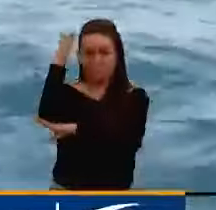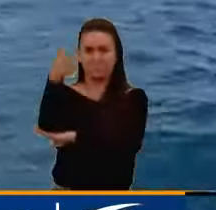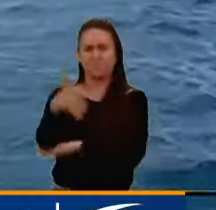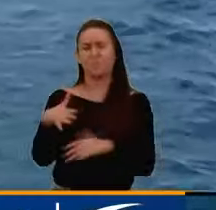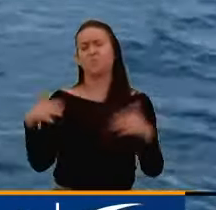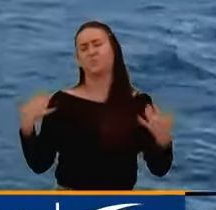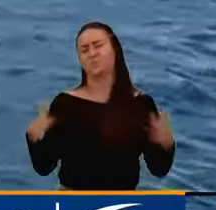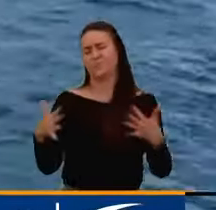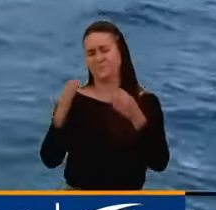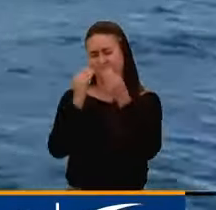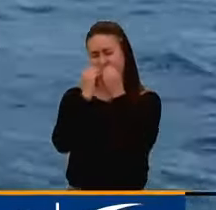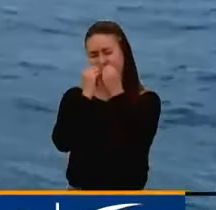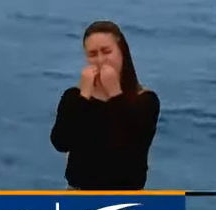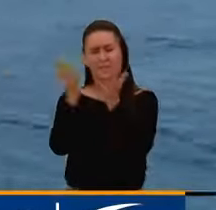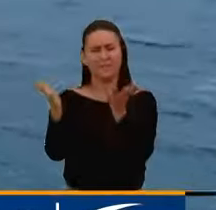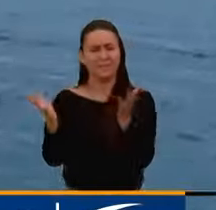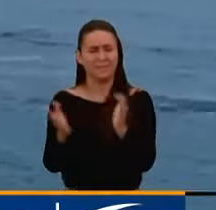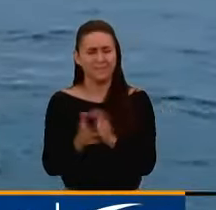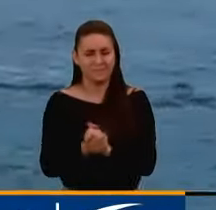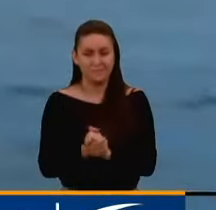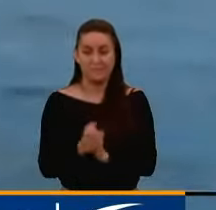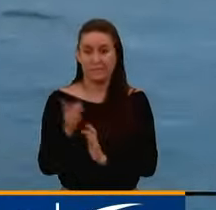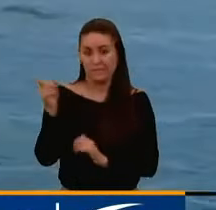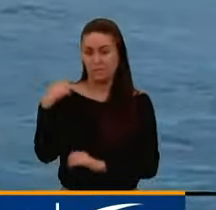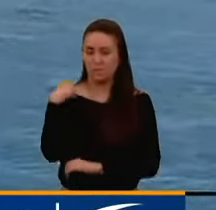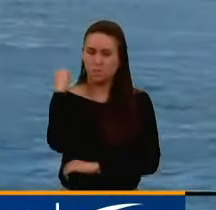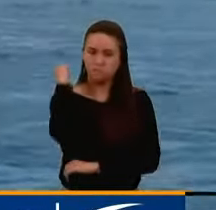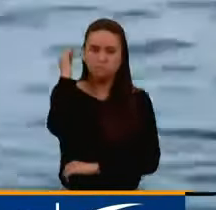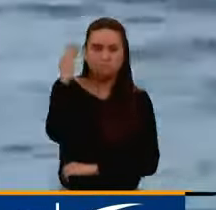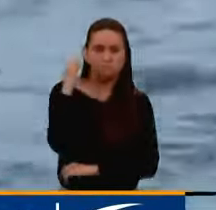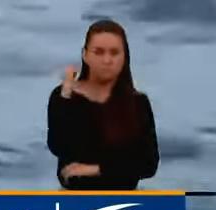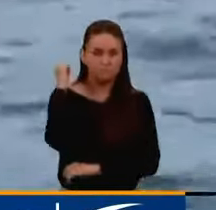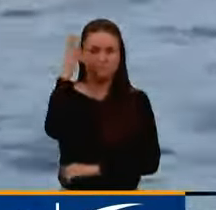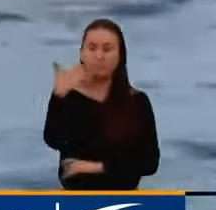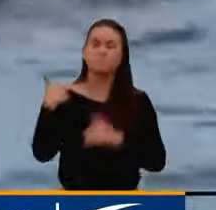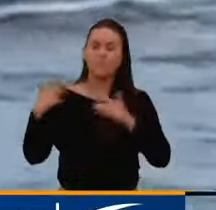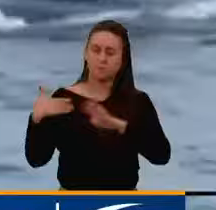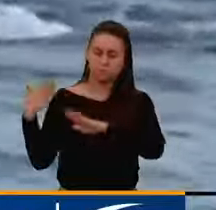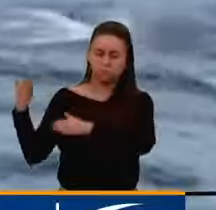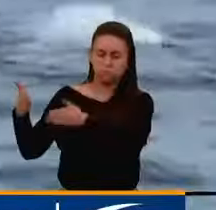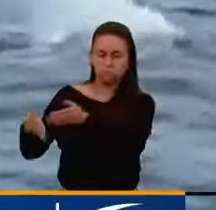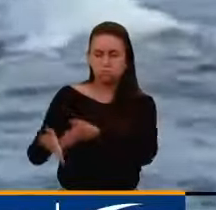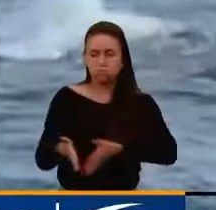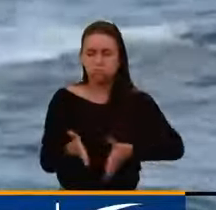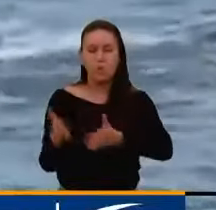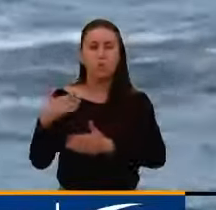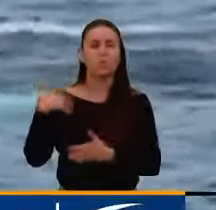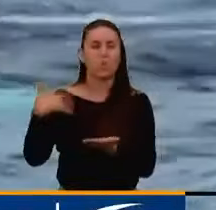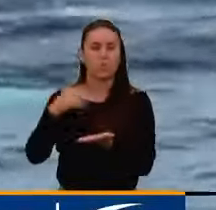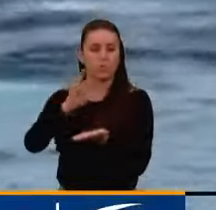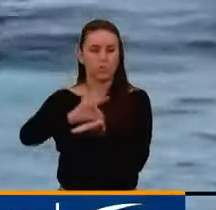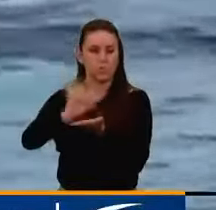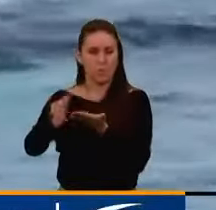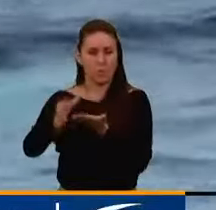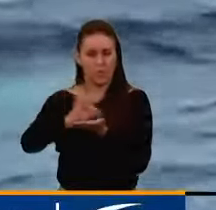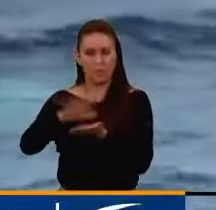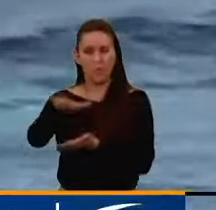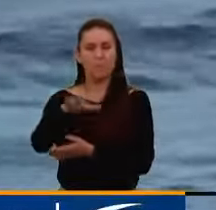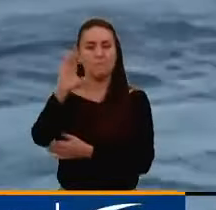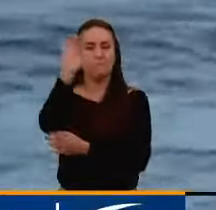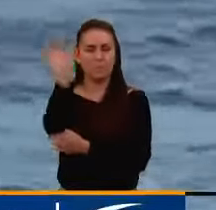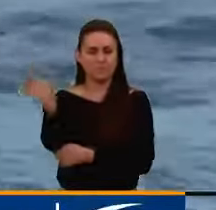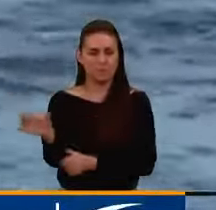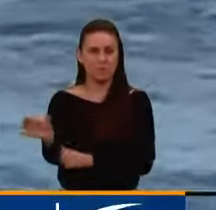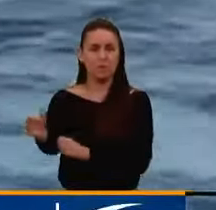¡Belleza! Esta es una de las ballenas jorobadas que comenzaron a llegar al Pacífico colombiano. Desde Tumaco, varios turistas viajan hasta Boca